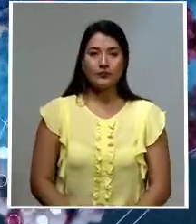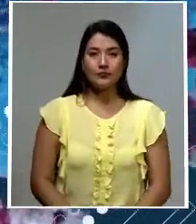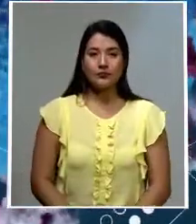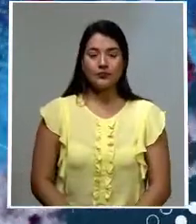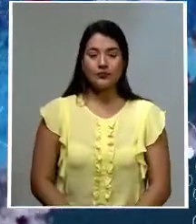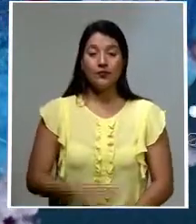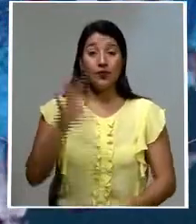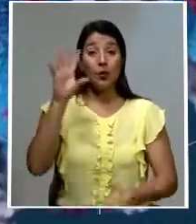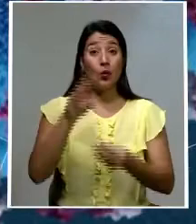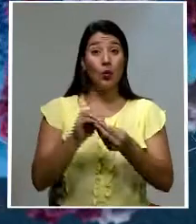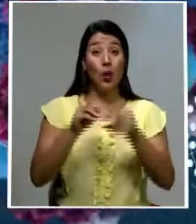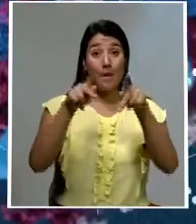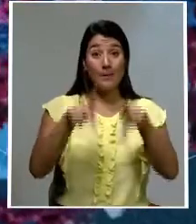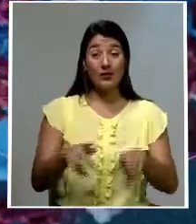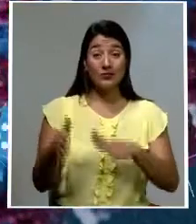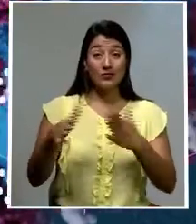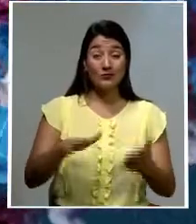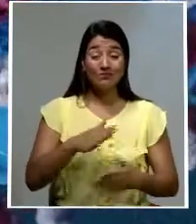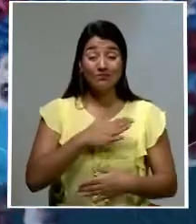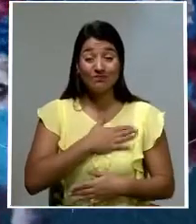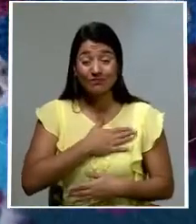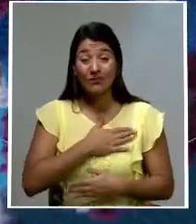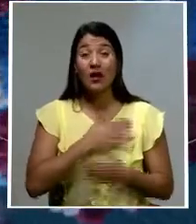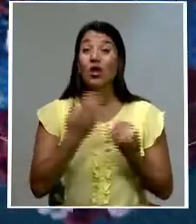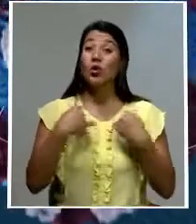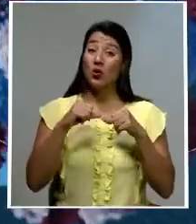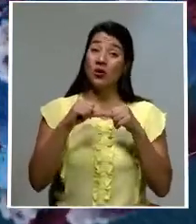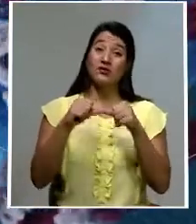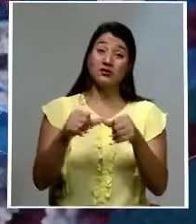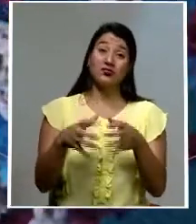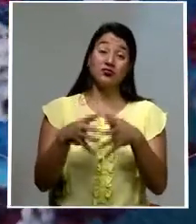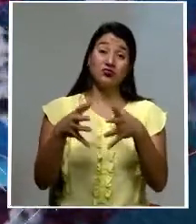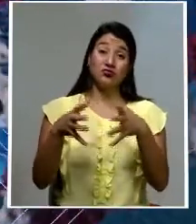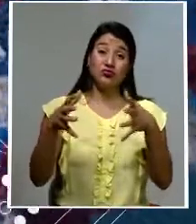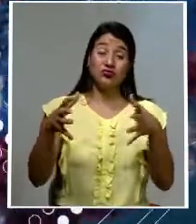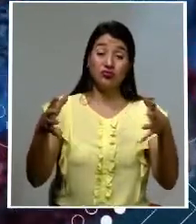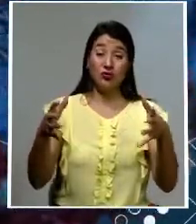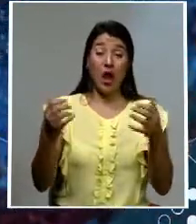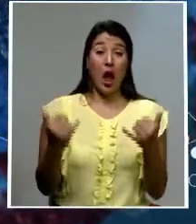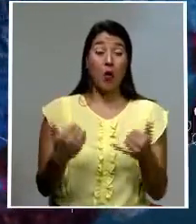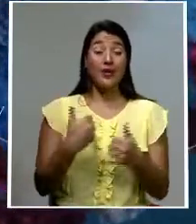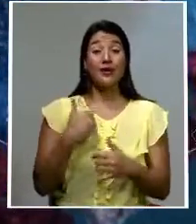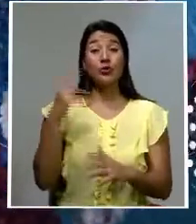El total de fallecidos lamentablemente continúa subiendo. Tenemos